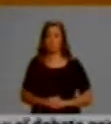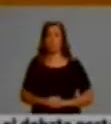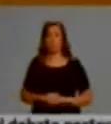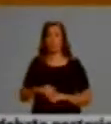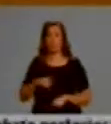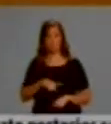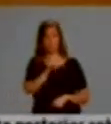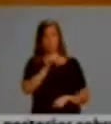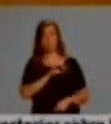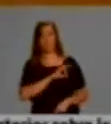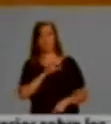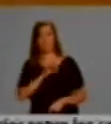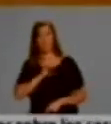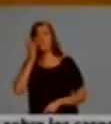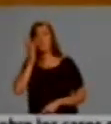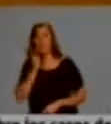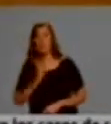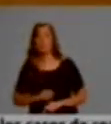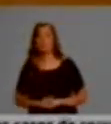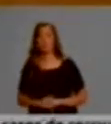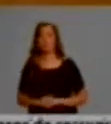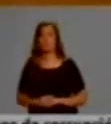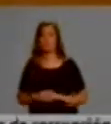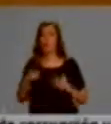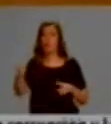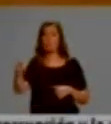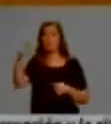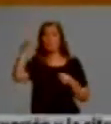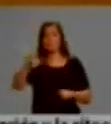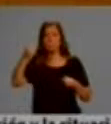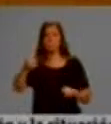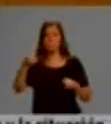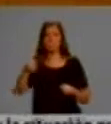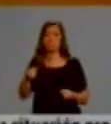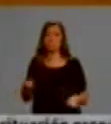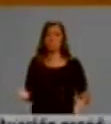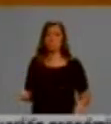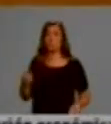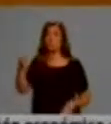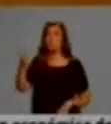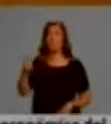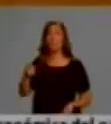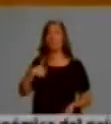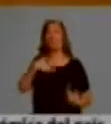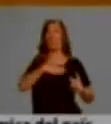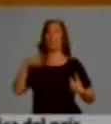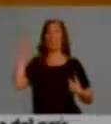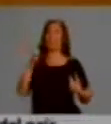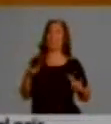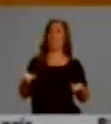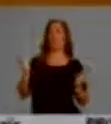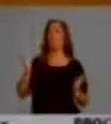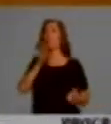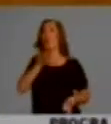Usted, señor Rajoy, por mucho que se empeñe, no ha venido voluntariamente a esta